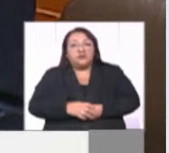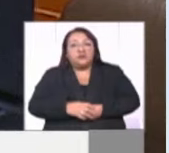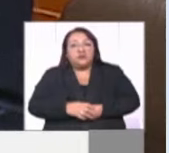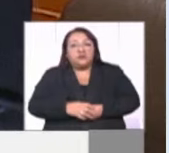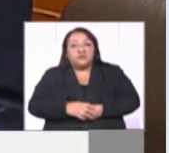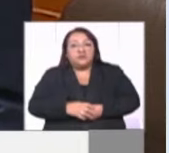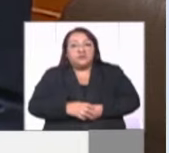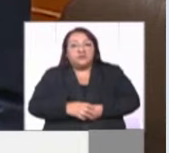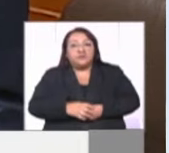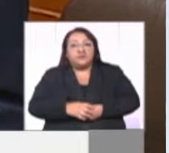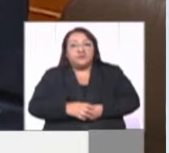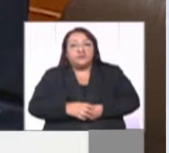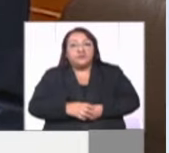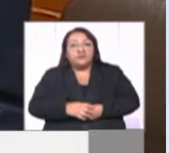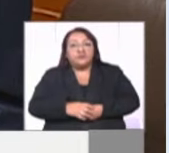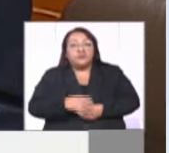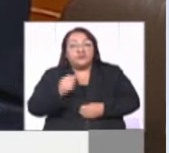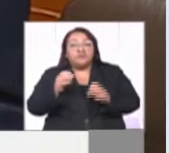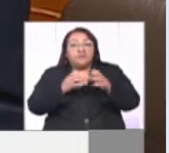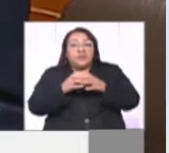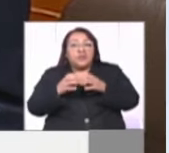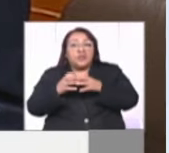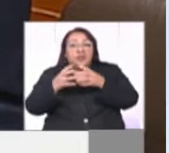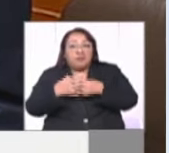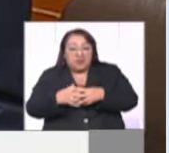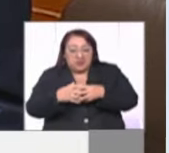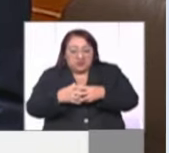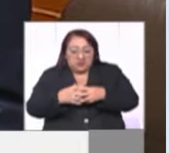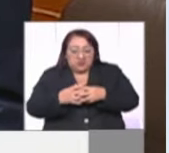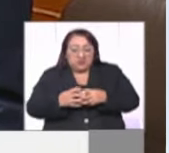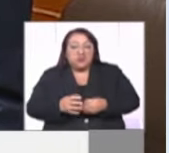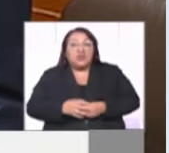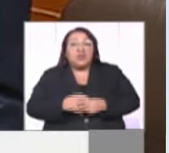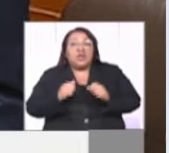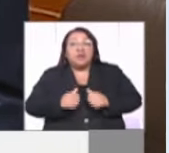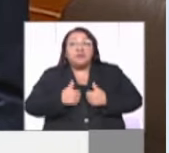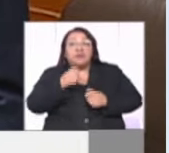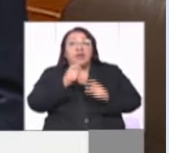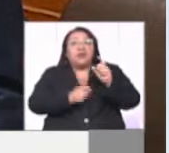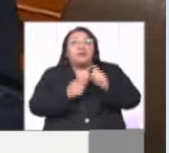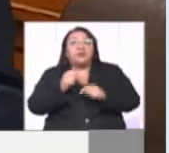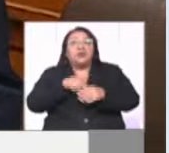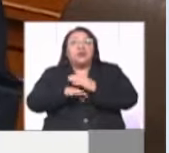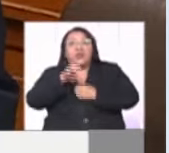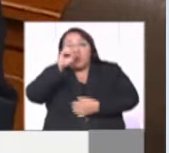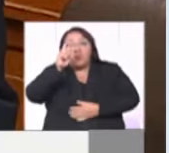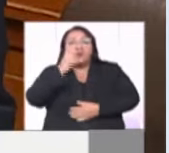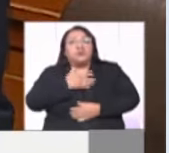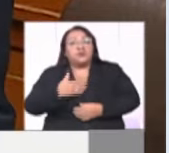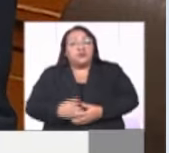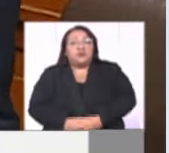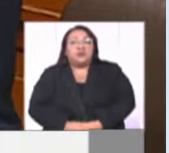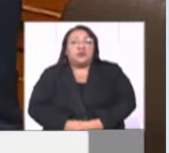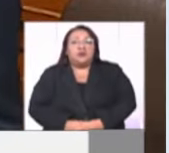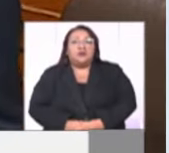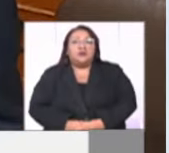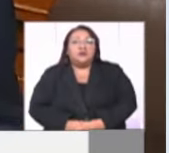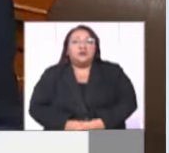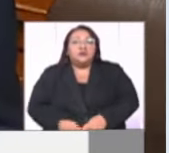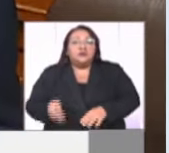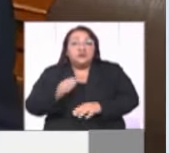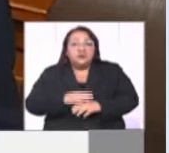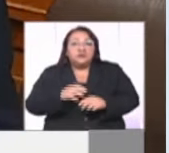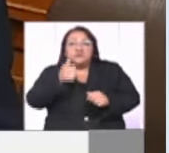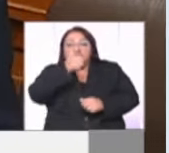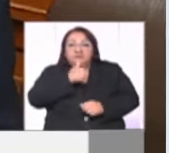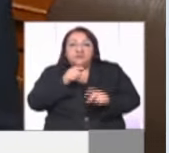genera pequeñas empresas con el cual sobrevive la gente en el Cusco, presidente. Y sobrevive